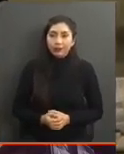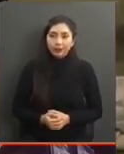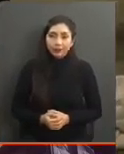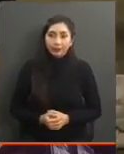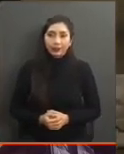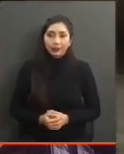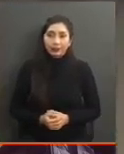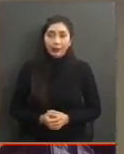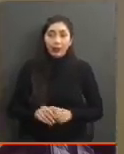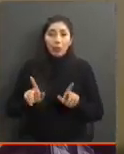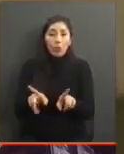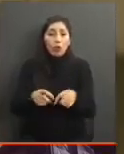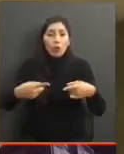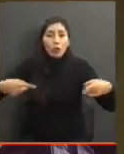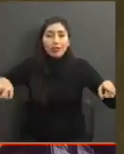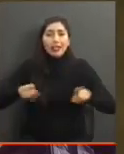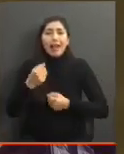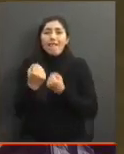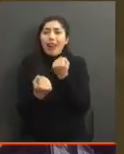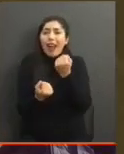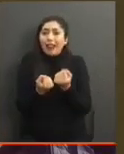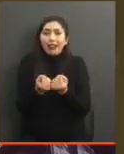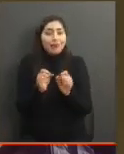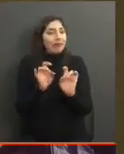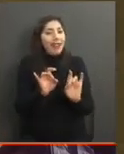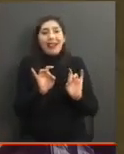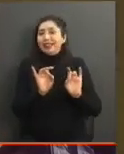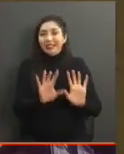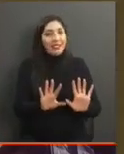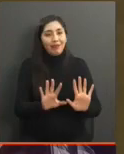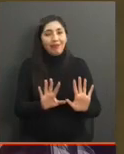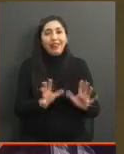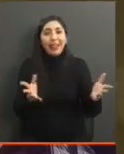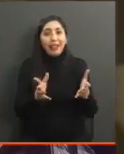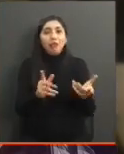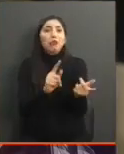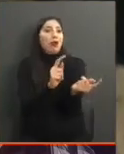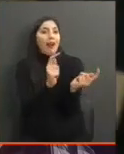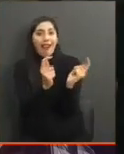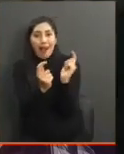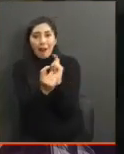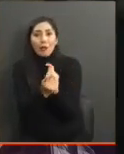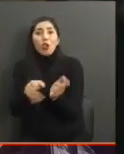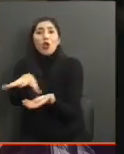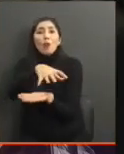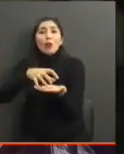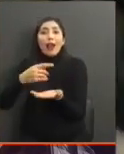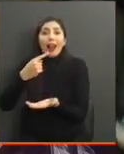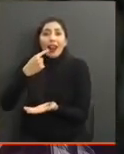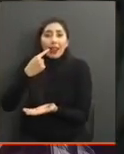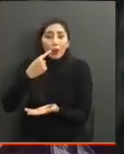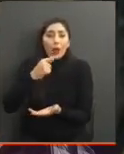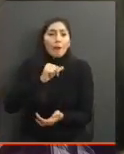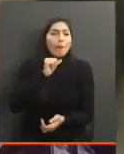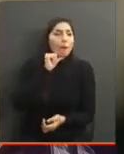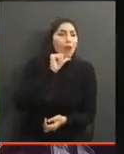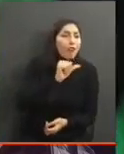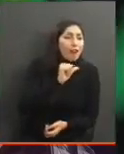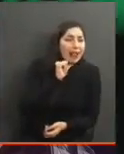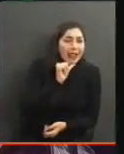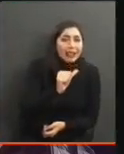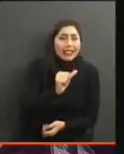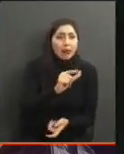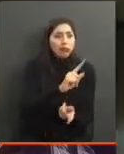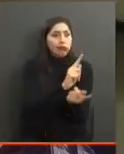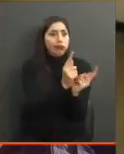Porque la música y el baile hacen eso, conllevan inevitablemente a un cambio. En la legua rompió el círculo de la pobreza, esa sentencia de